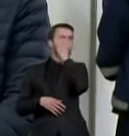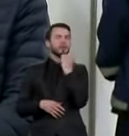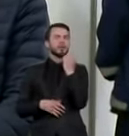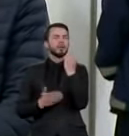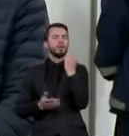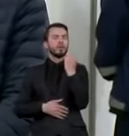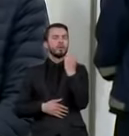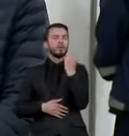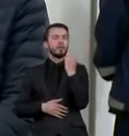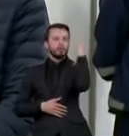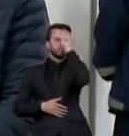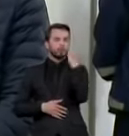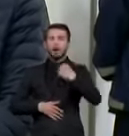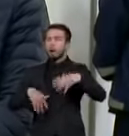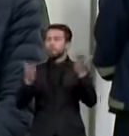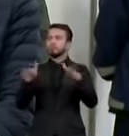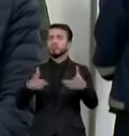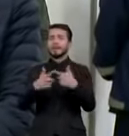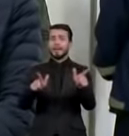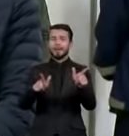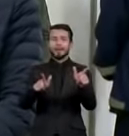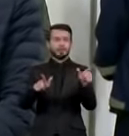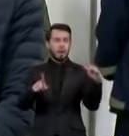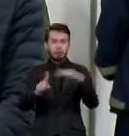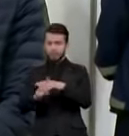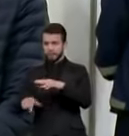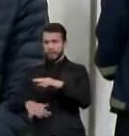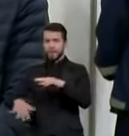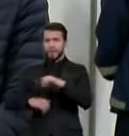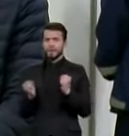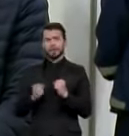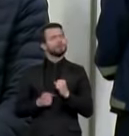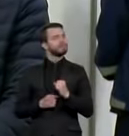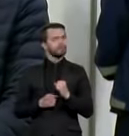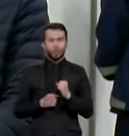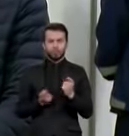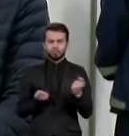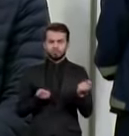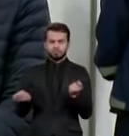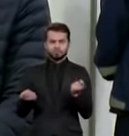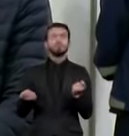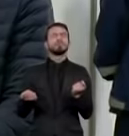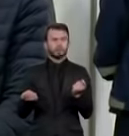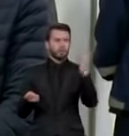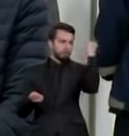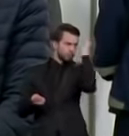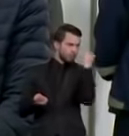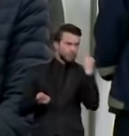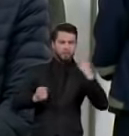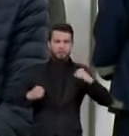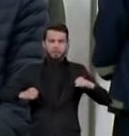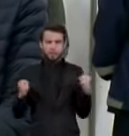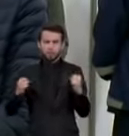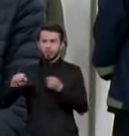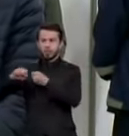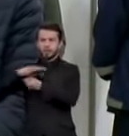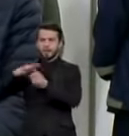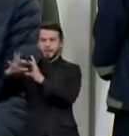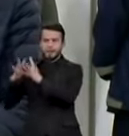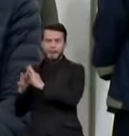restringir Soacha si Bogotá va a permitir actividades. Nosotros seguimos trabajando como región, entendiendo que debe haber un crecimiento